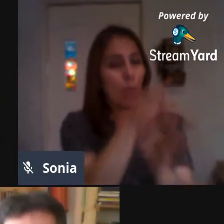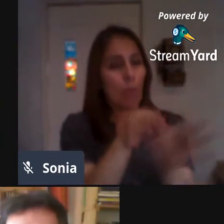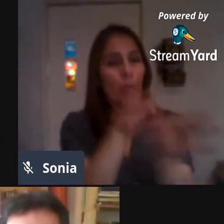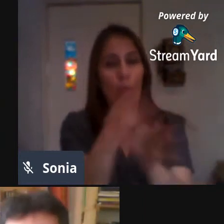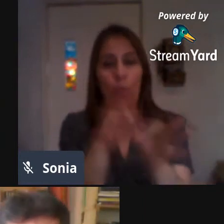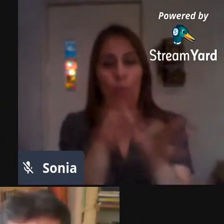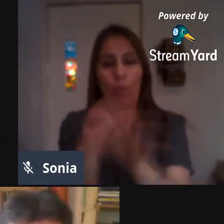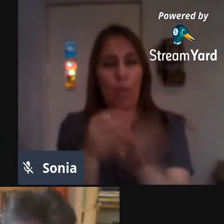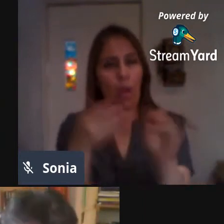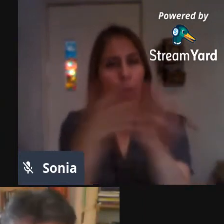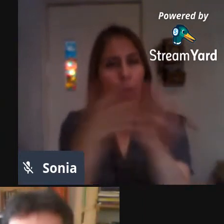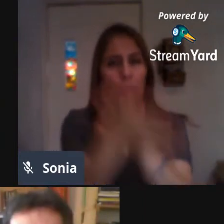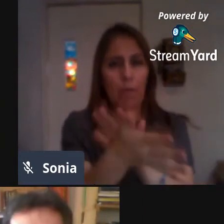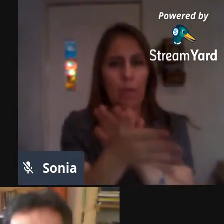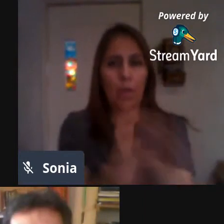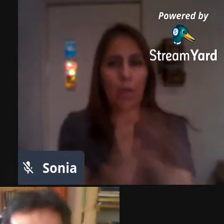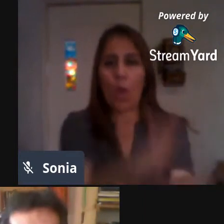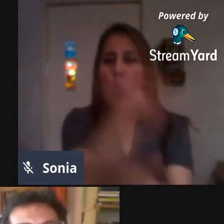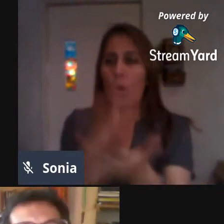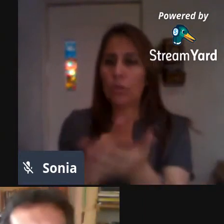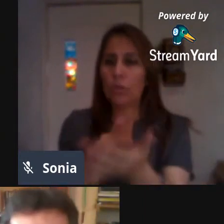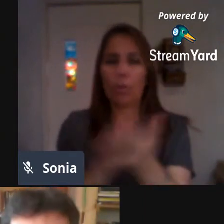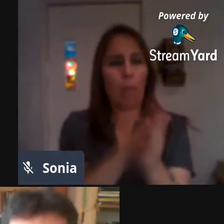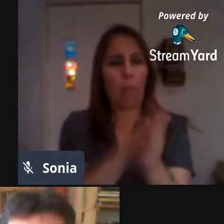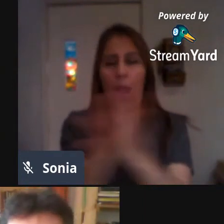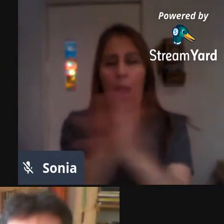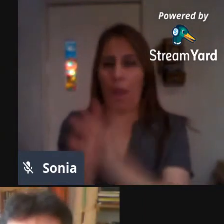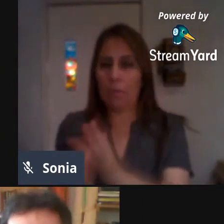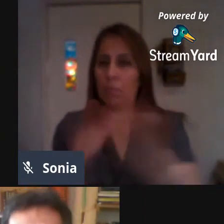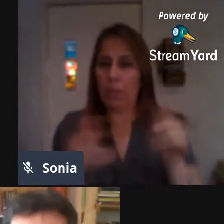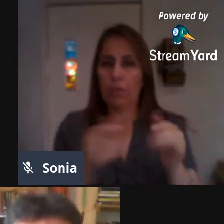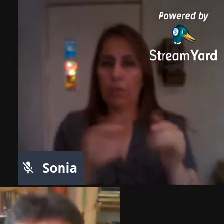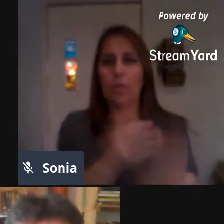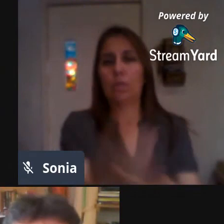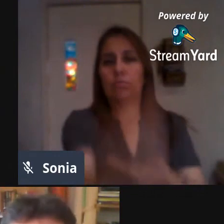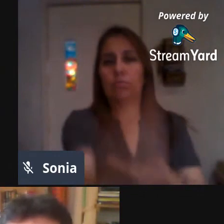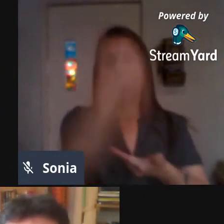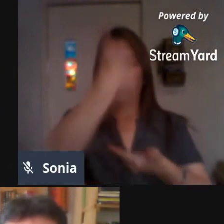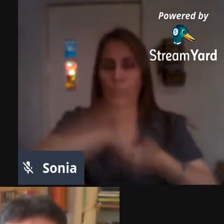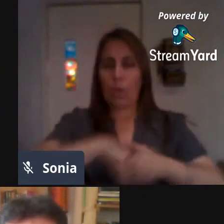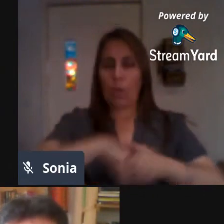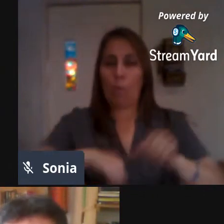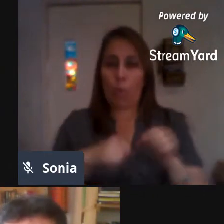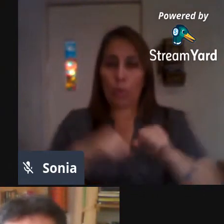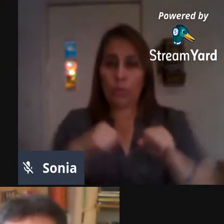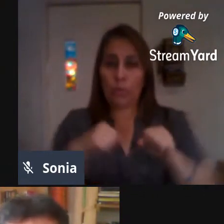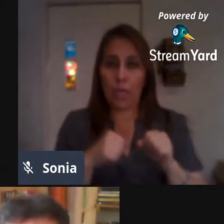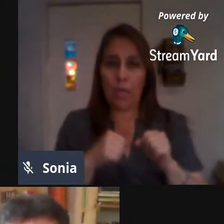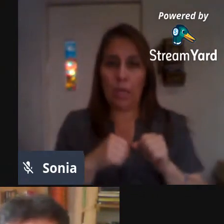otra envolvía monta que duraba muy pocos meses y volvía volvía a los entierros